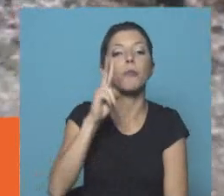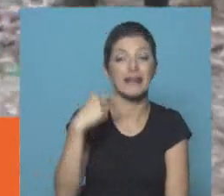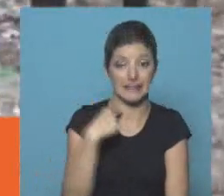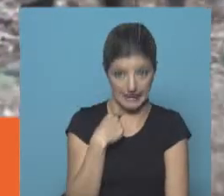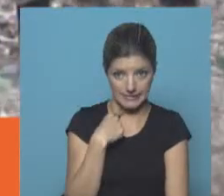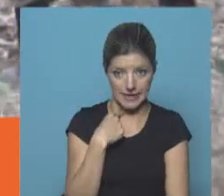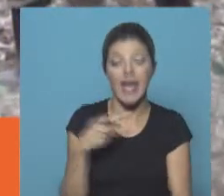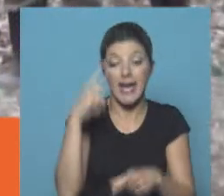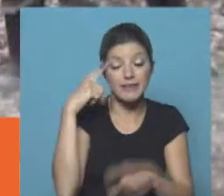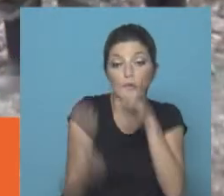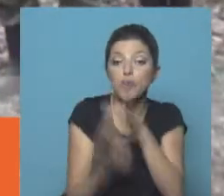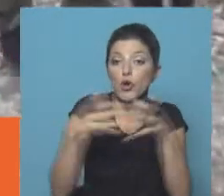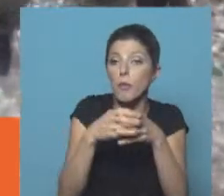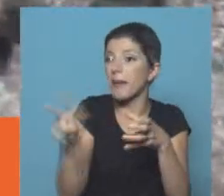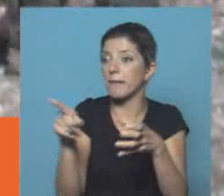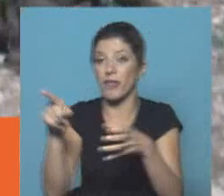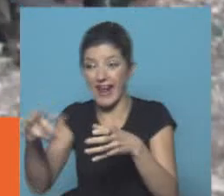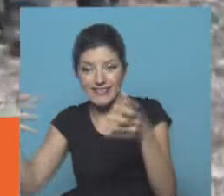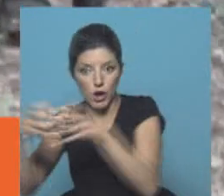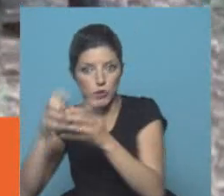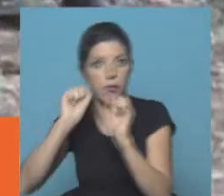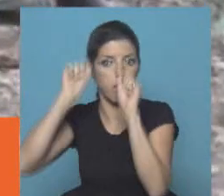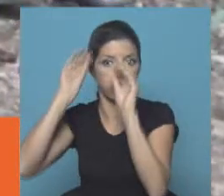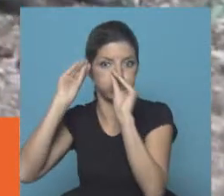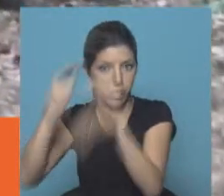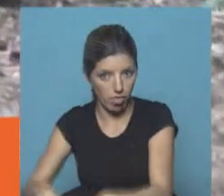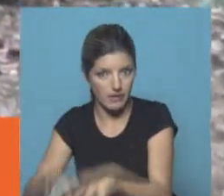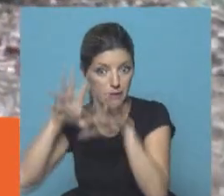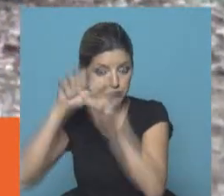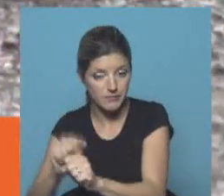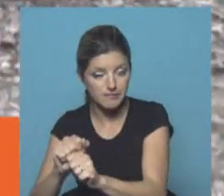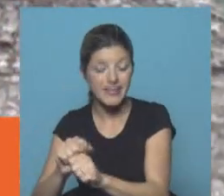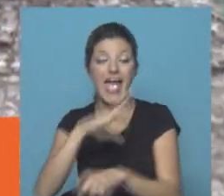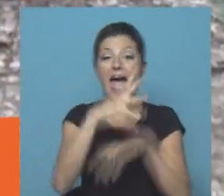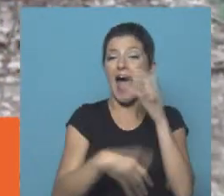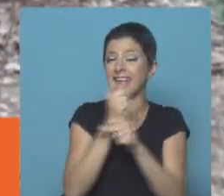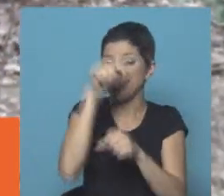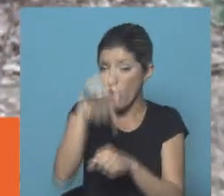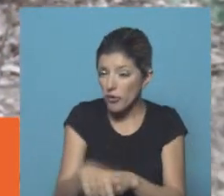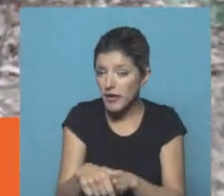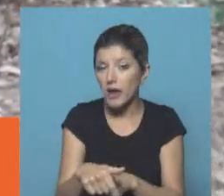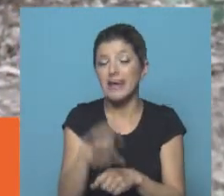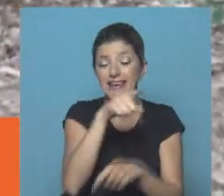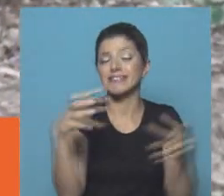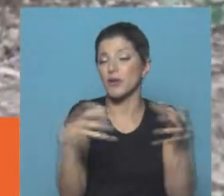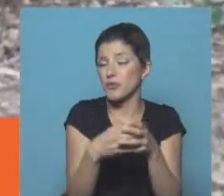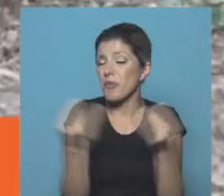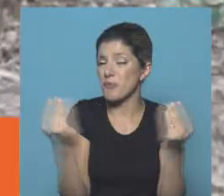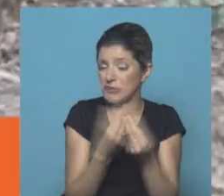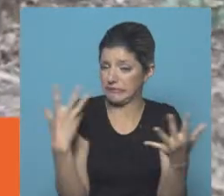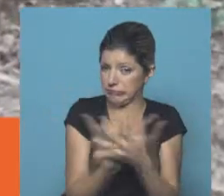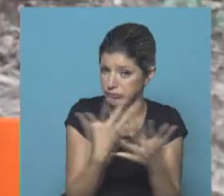del Pueblo Paraguayo. Desde entonces hasta ahora ha tenido varias catástrofes esta Fuerza Tarea Conjunta